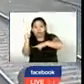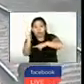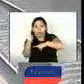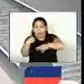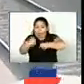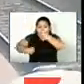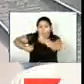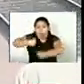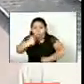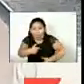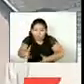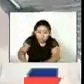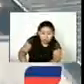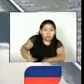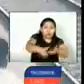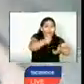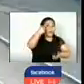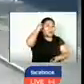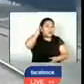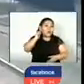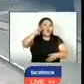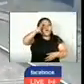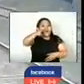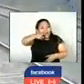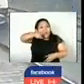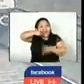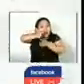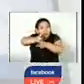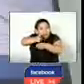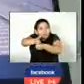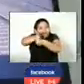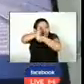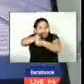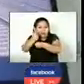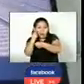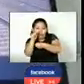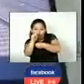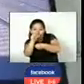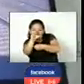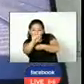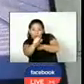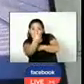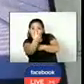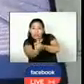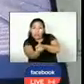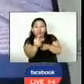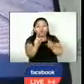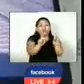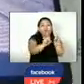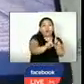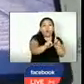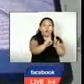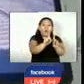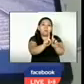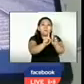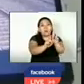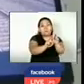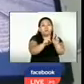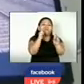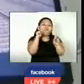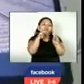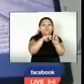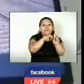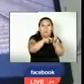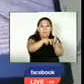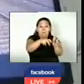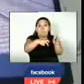niño de ser arrollado por un tren una cámara de seguridad de la estación captó el momento en que el niño acompañado por un adulto no identificado